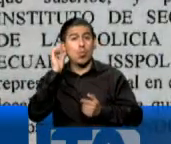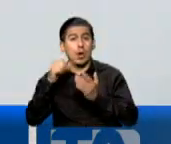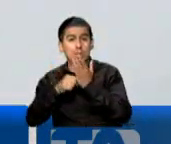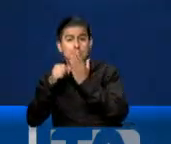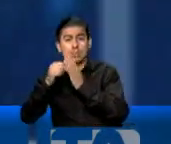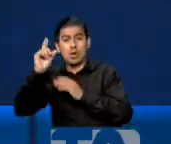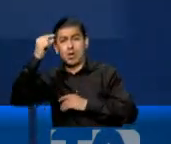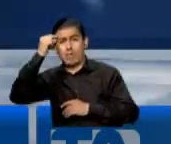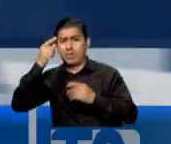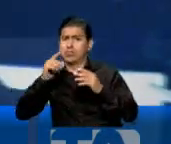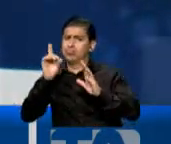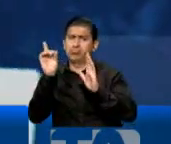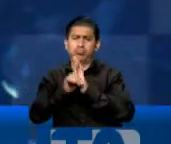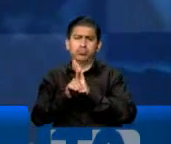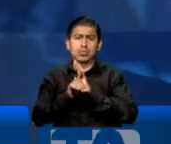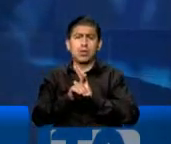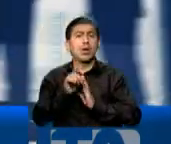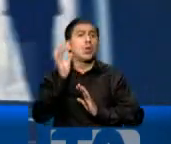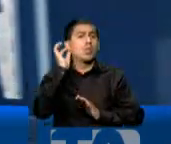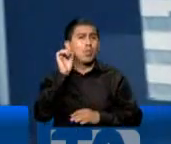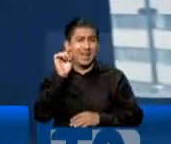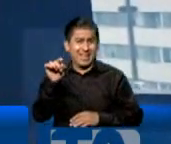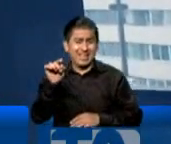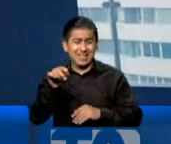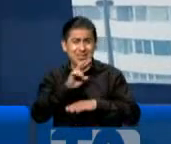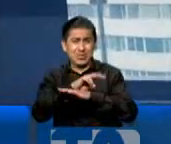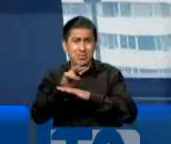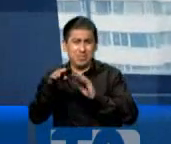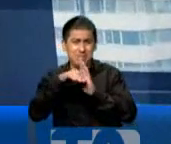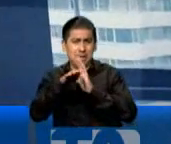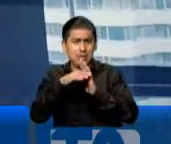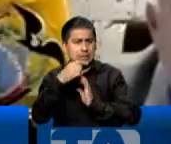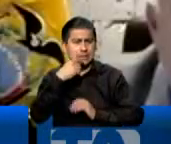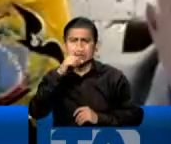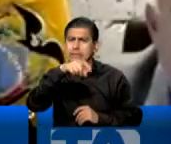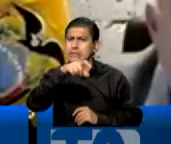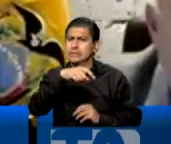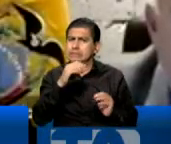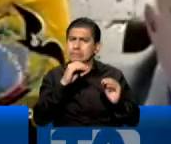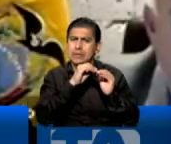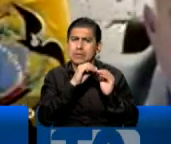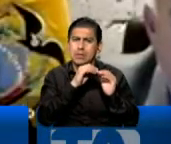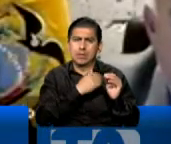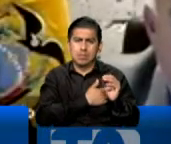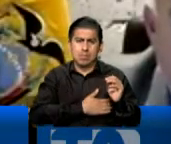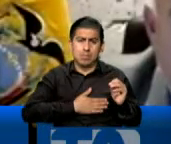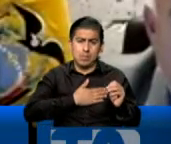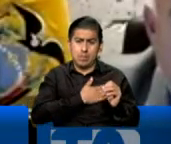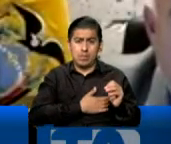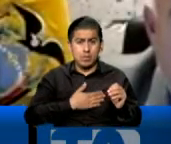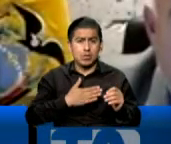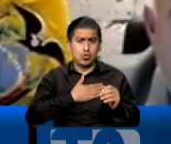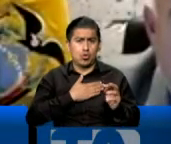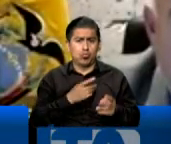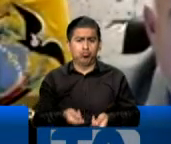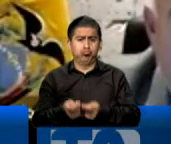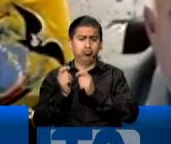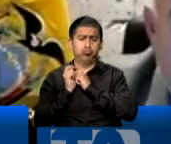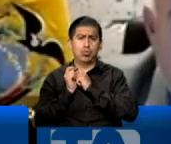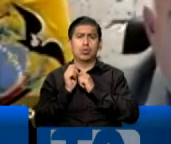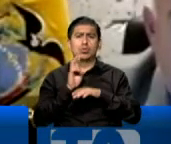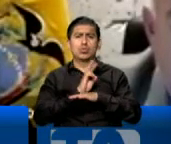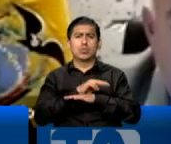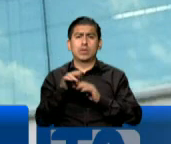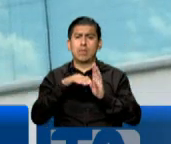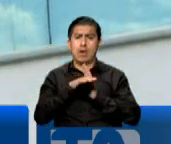tema. Arregui dijo también que es necesario para mejorar el control que se le devuelva a la superintendencia de bancos la